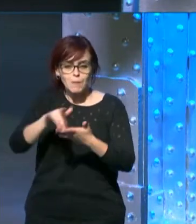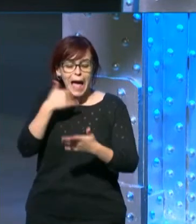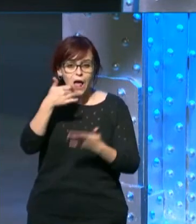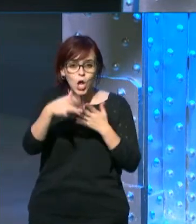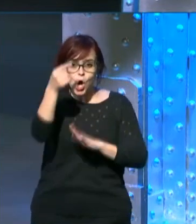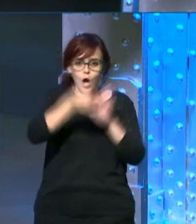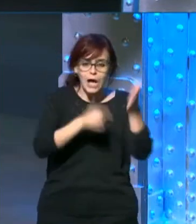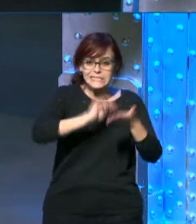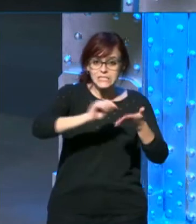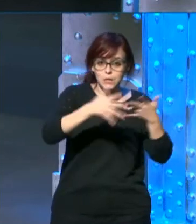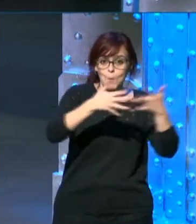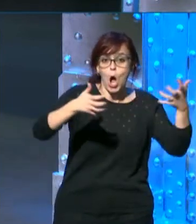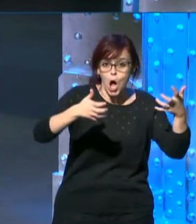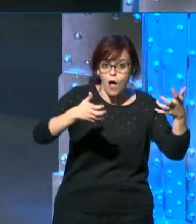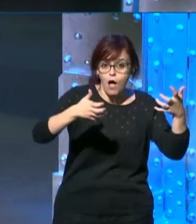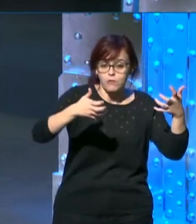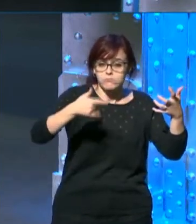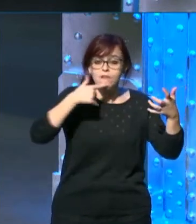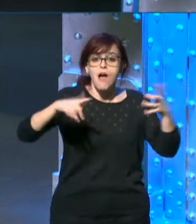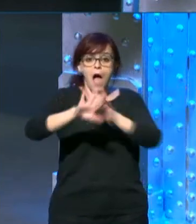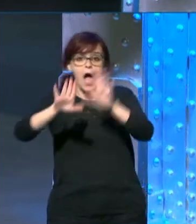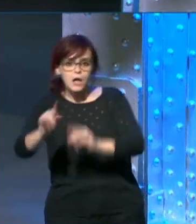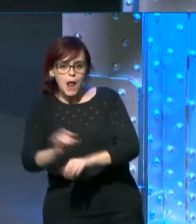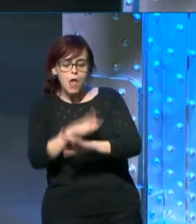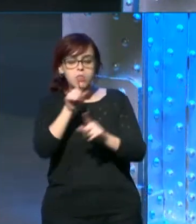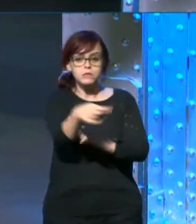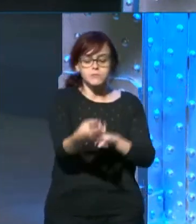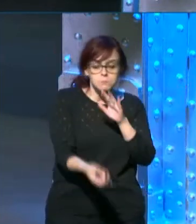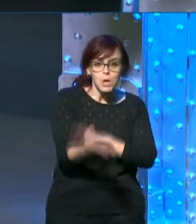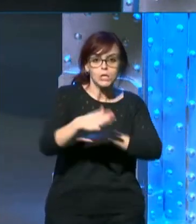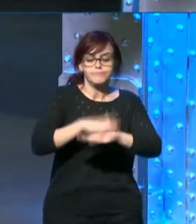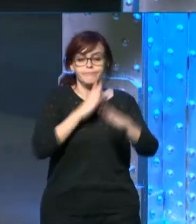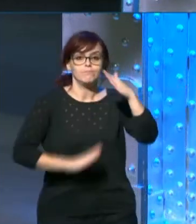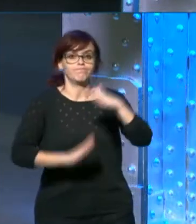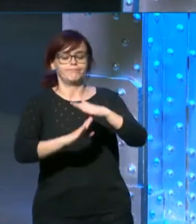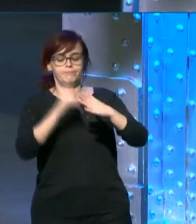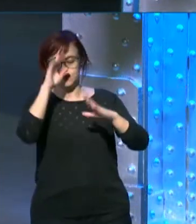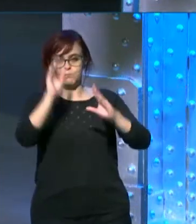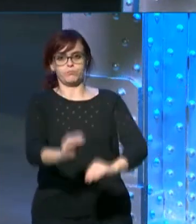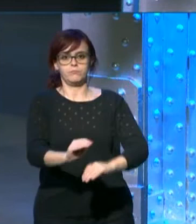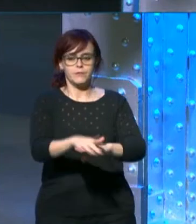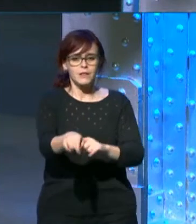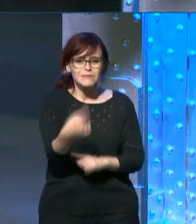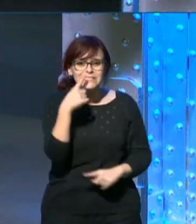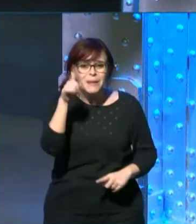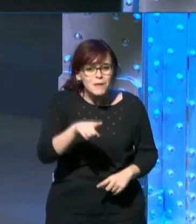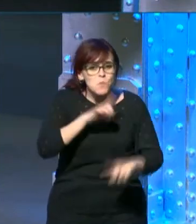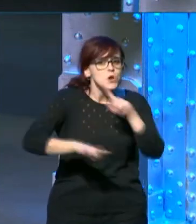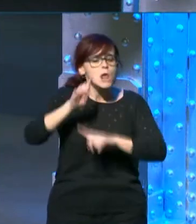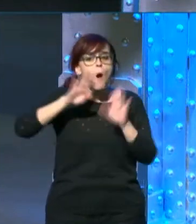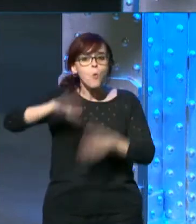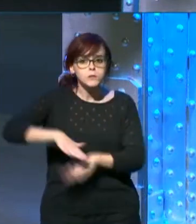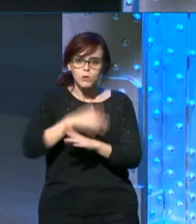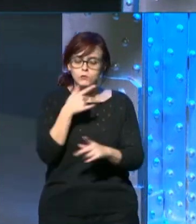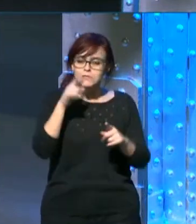puesto a redactarlo, se había quedado a la mitad. Nos quedábamos bloqueados y se generaban muchos problemas y muchas tensiones. Y el último problema también